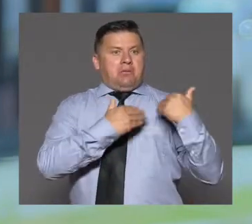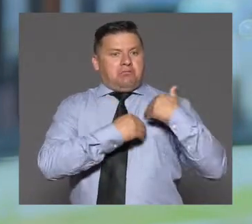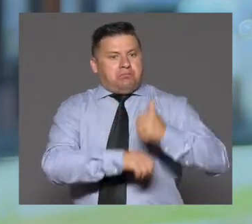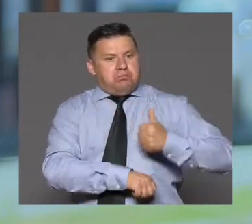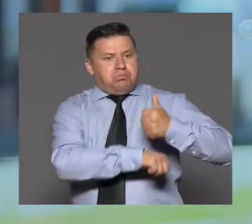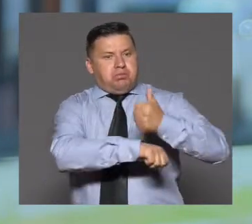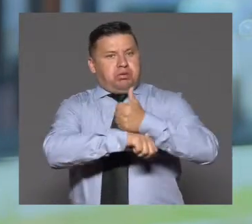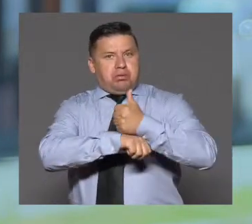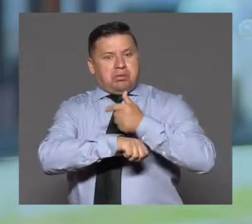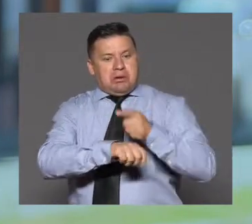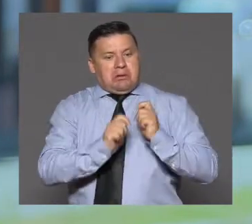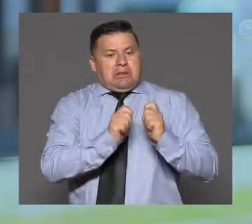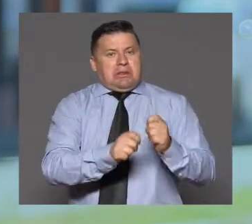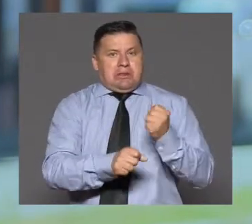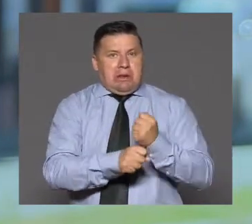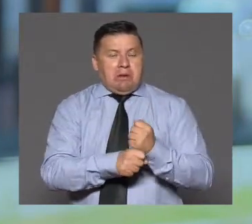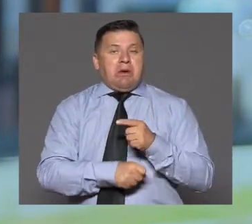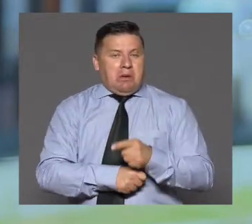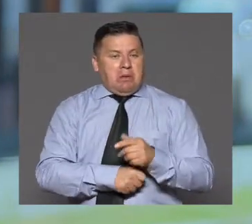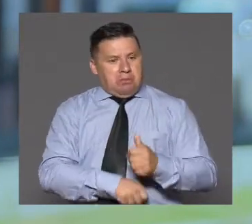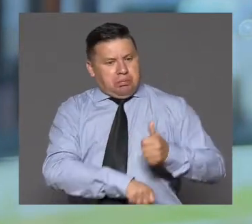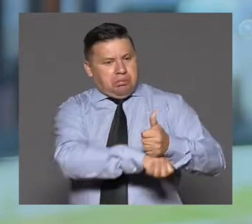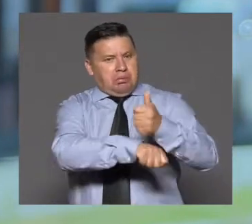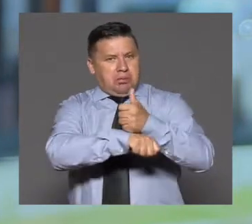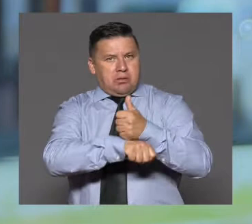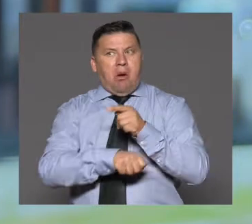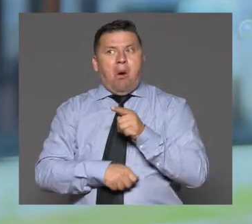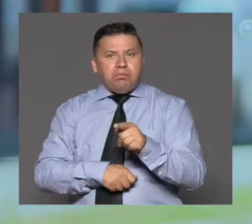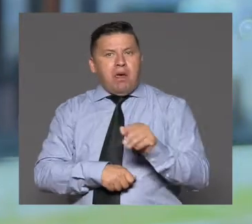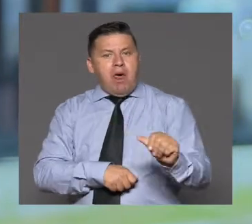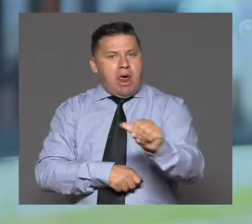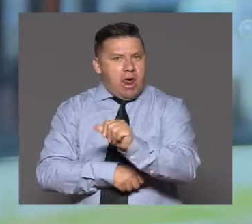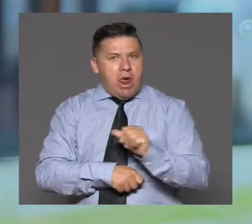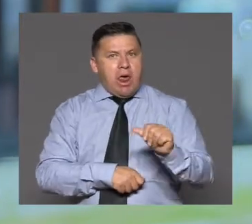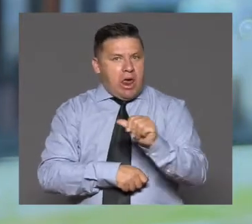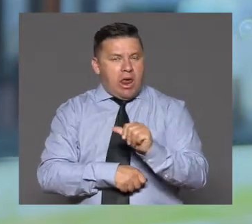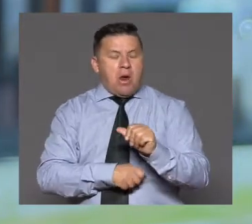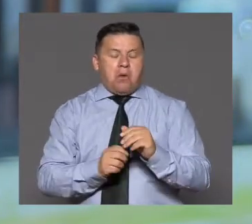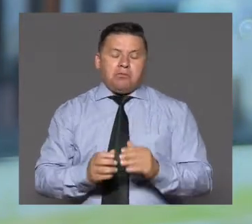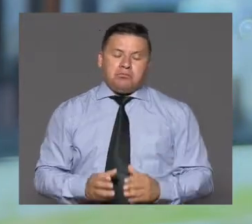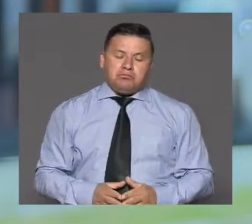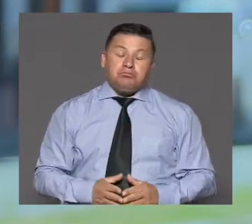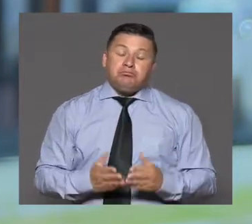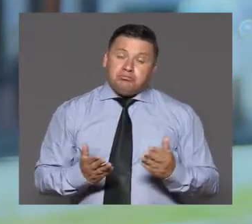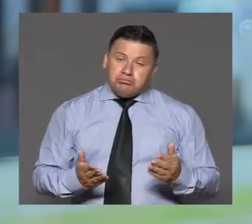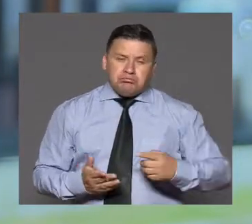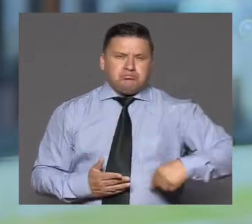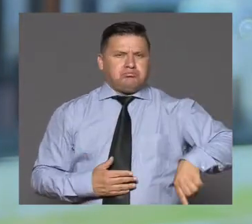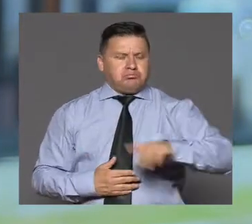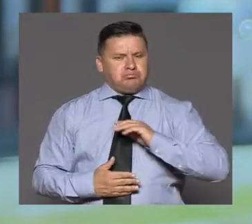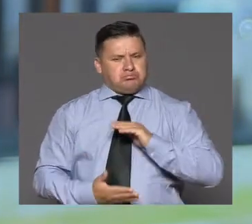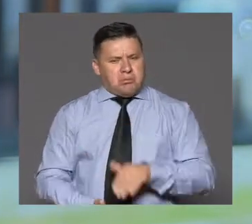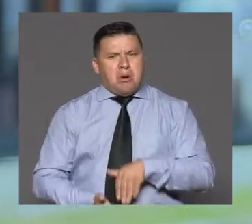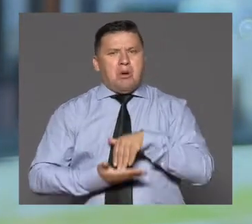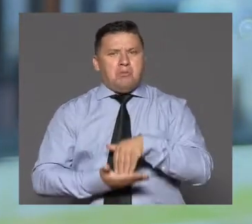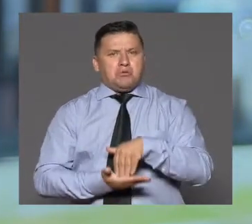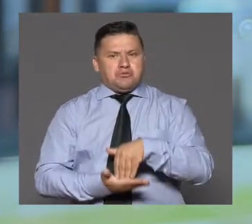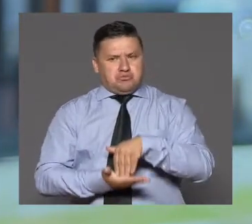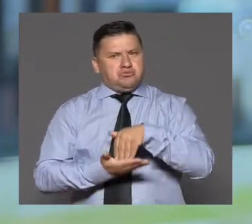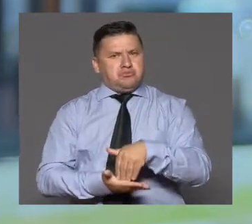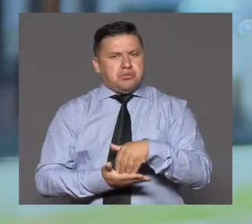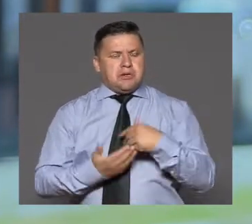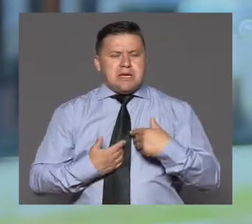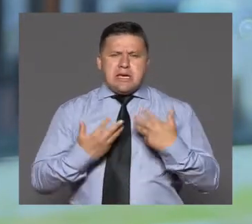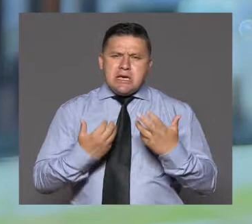públicos muy importantes. Hemos tenido mujeres o somos mujeres que nos hemos posicionado y